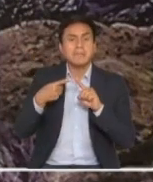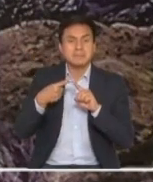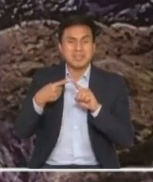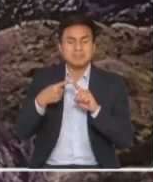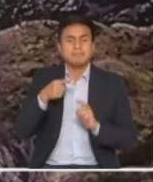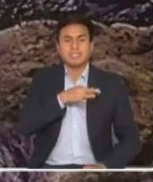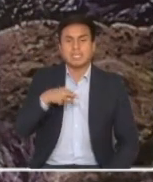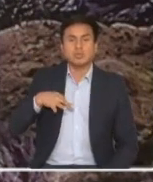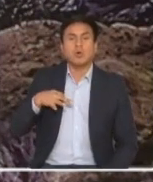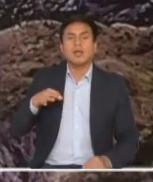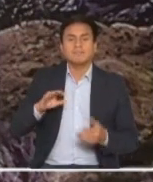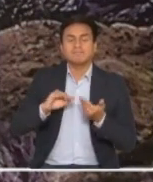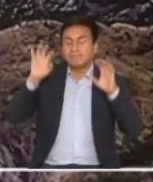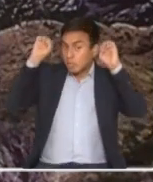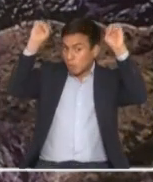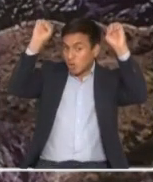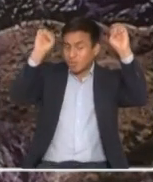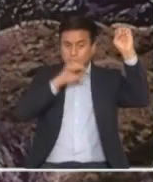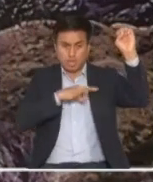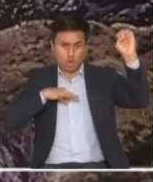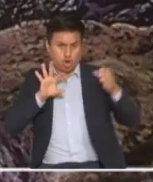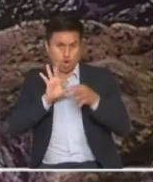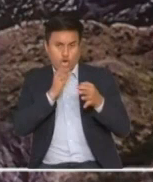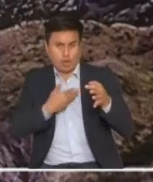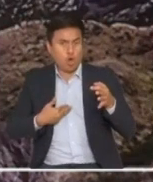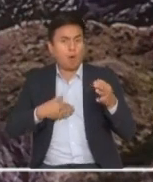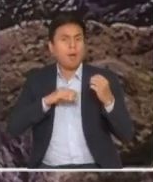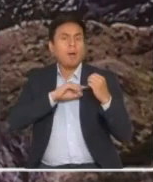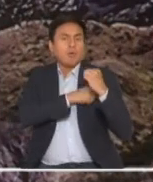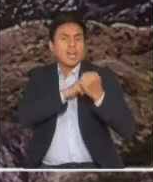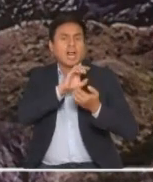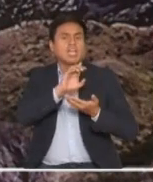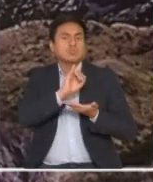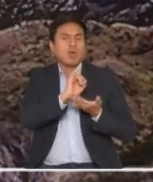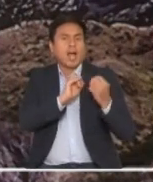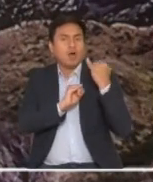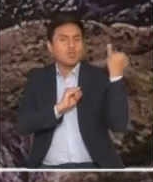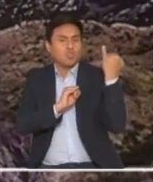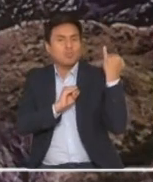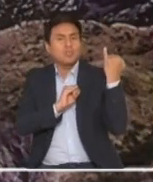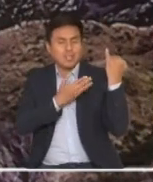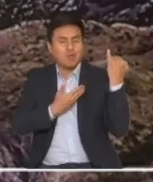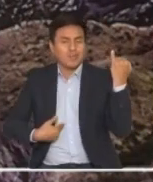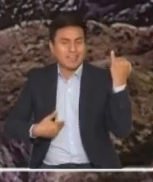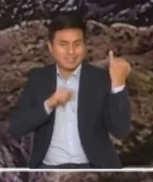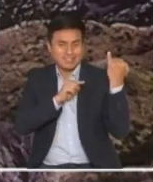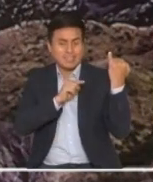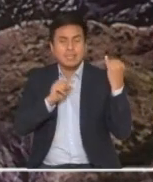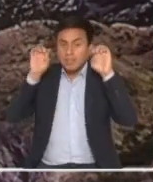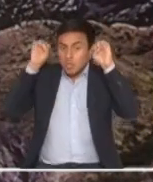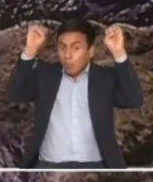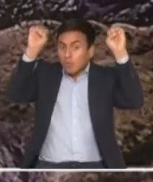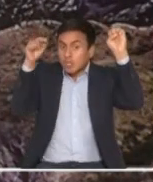porque el Ministerio Público no es un Ministerio de gobierno es un poder autónomo del gobierno y el Ministerio